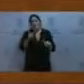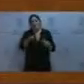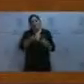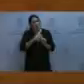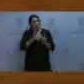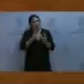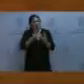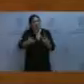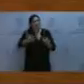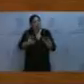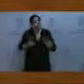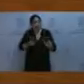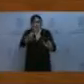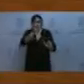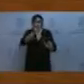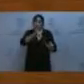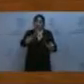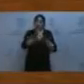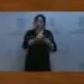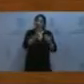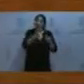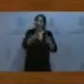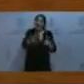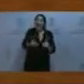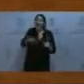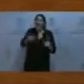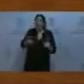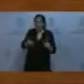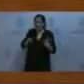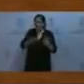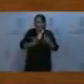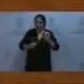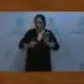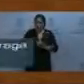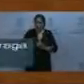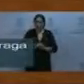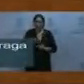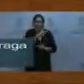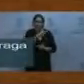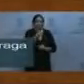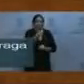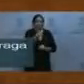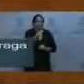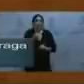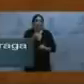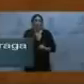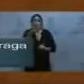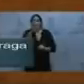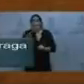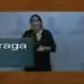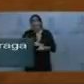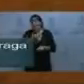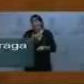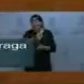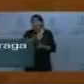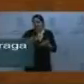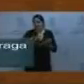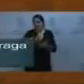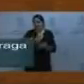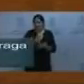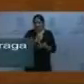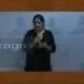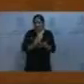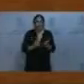que fue en febrero de 2016 y venía de antes. Y usted dice que es consecuencia directa de la crisis. Mire, yo no voy a entrar otra vez